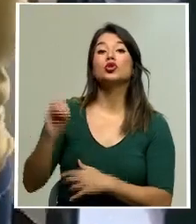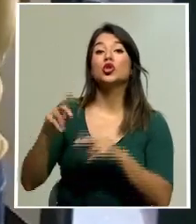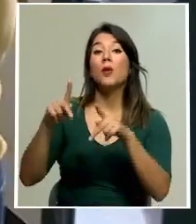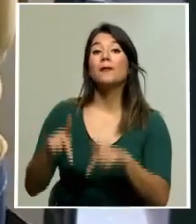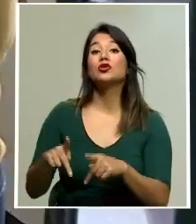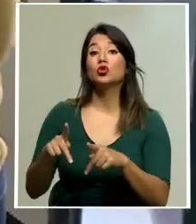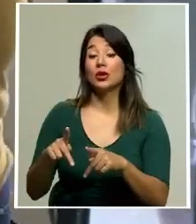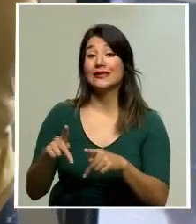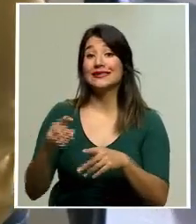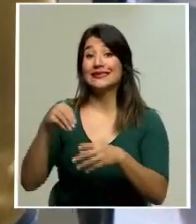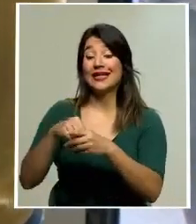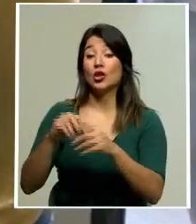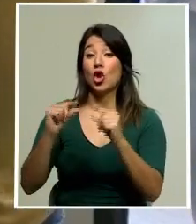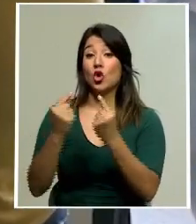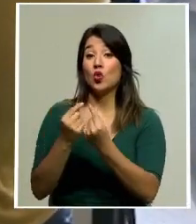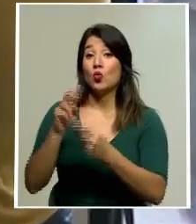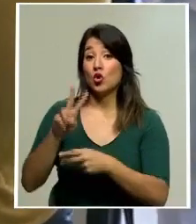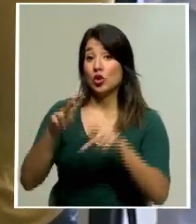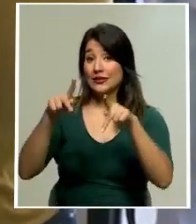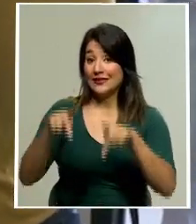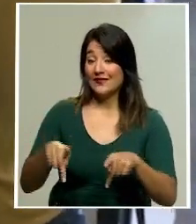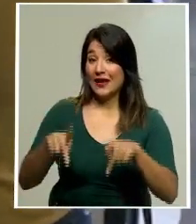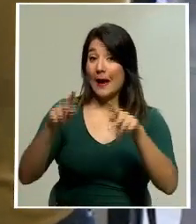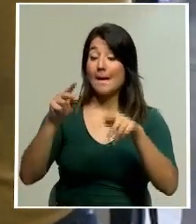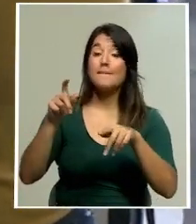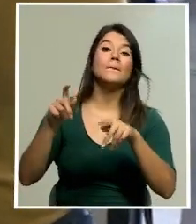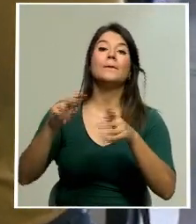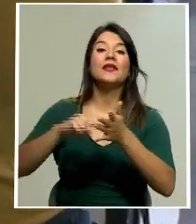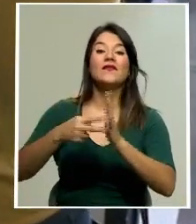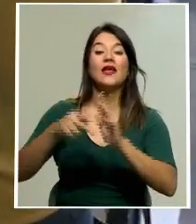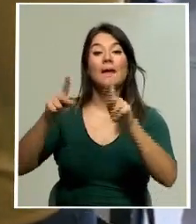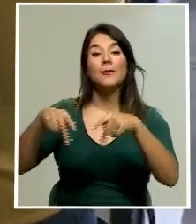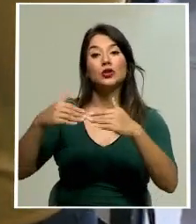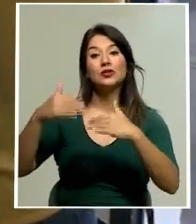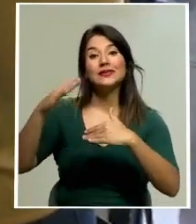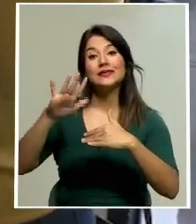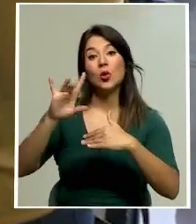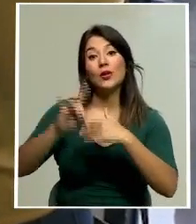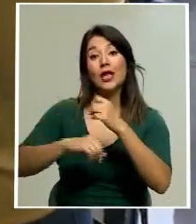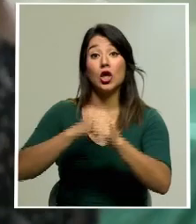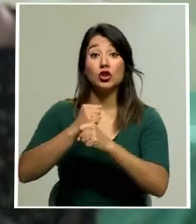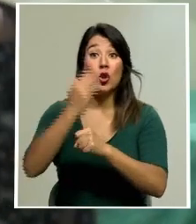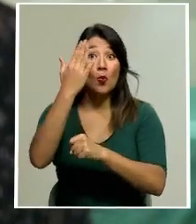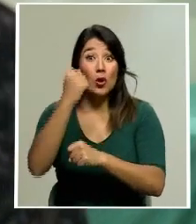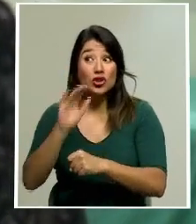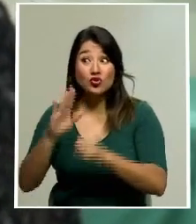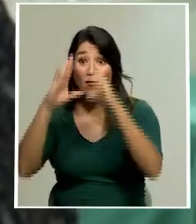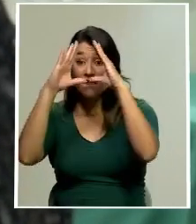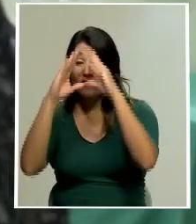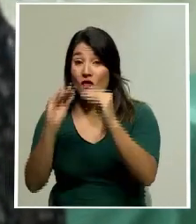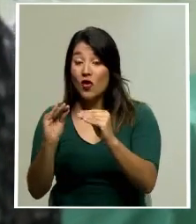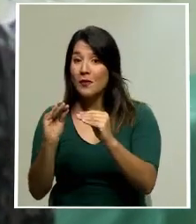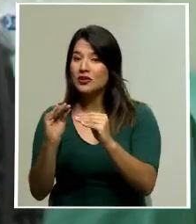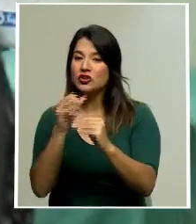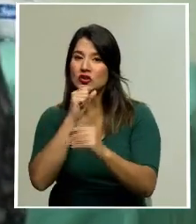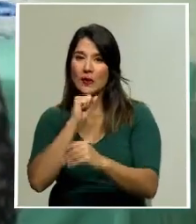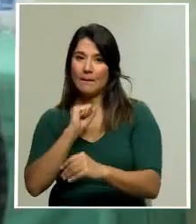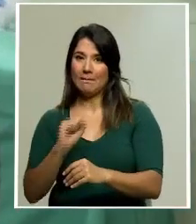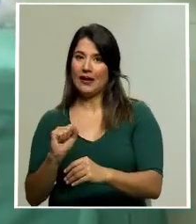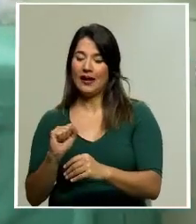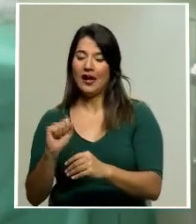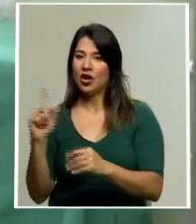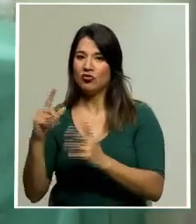del grupo 2, es decir, adultos mayores de 58 años, debido a que no tienen actualizada su información en el EVAIS o el sistema